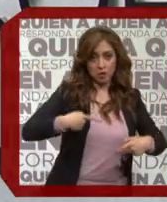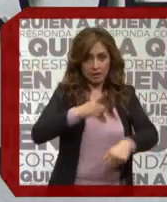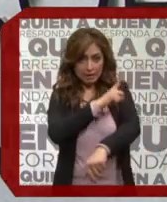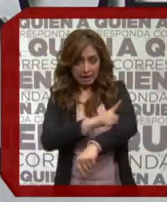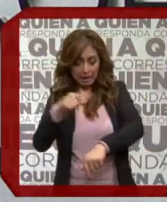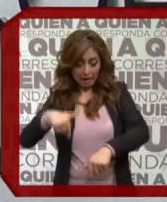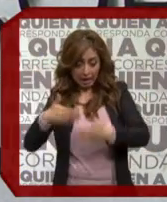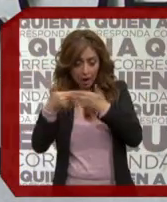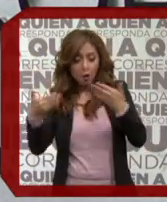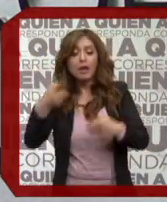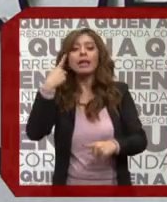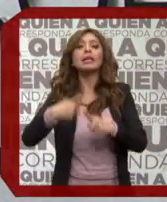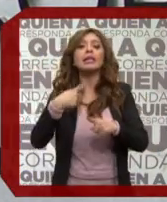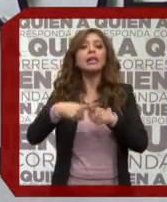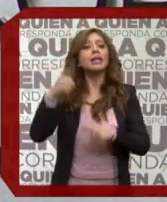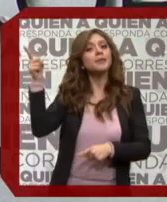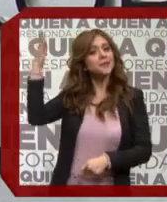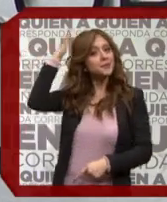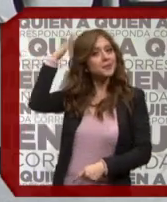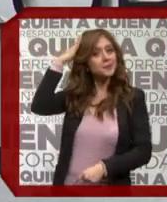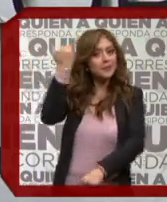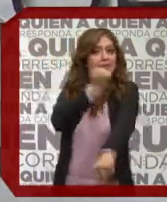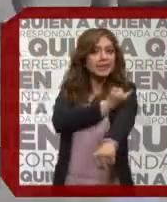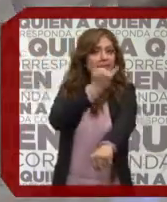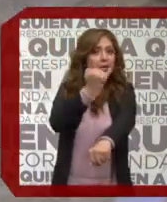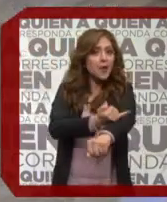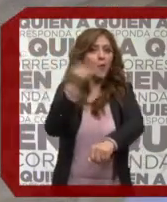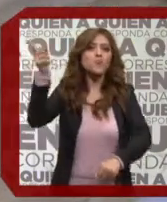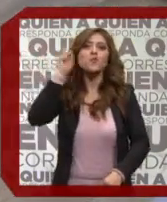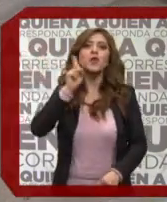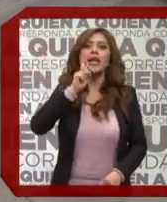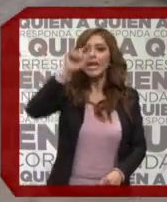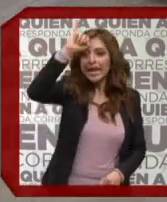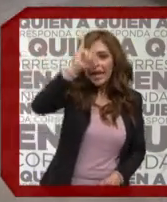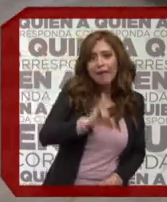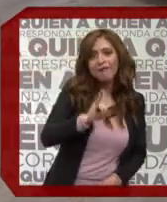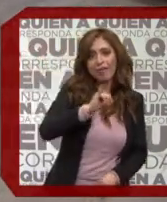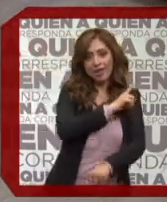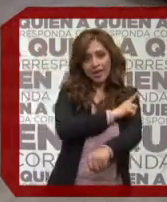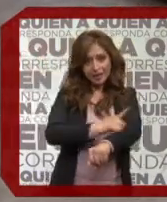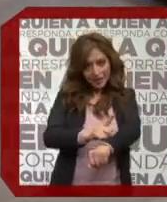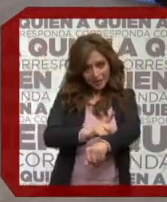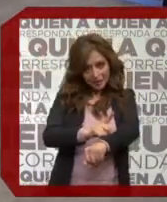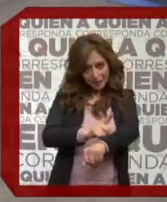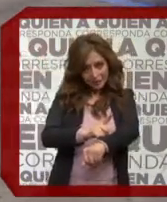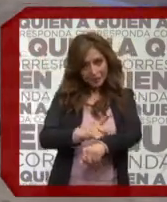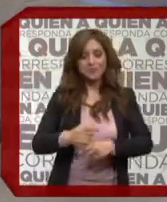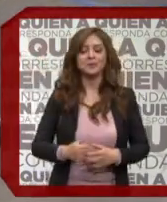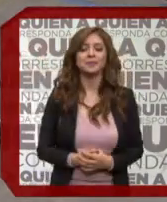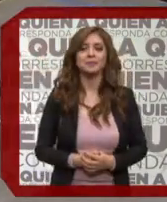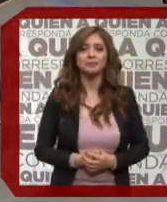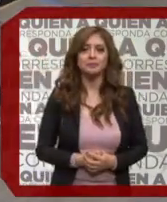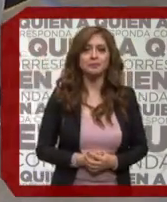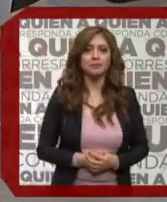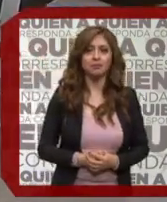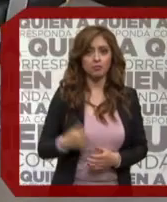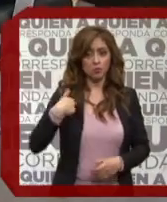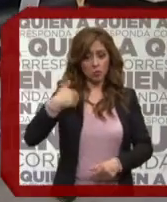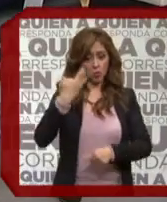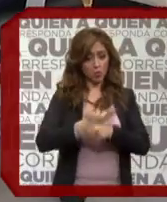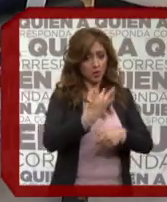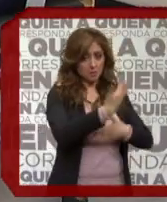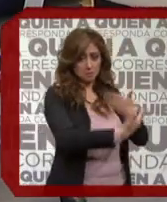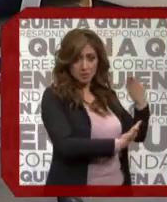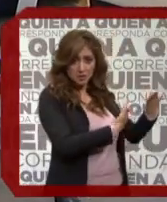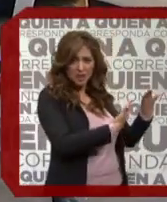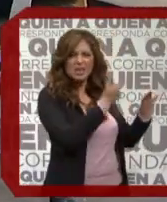ahora a quien encabeza la delegación Istapalapa, es la jefa delegacional electa y Anguiano Flores. Se la estoy presentando más que una